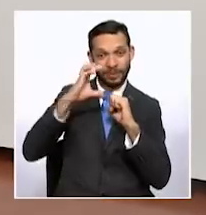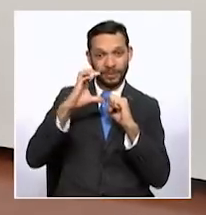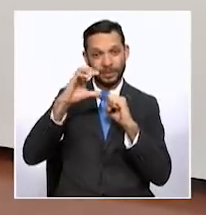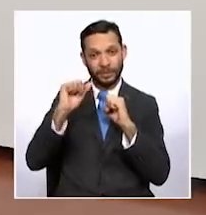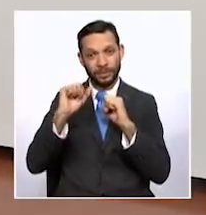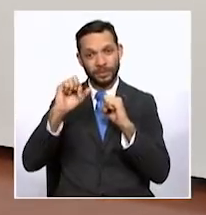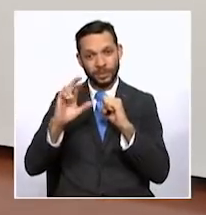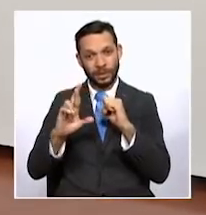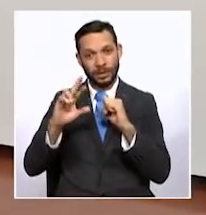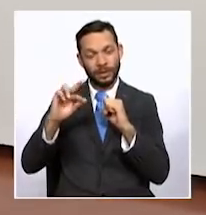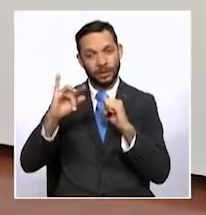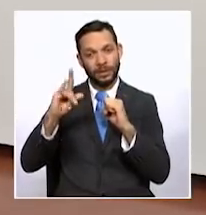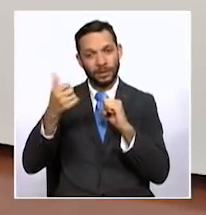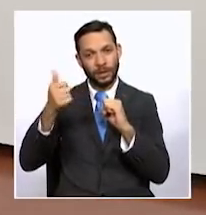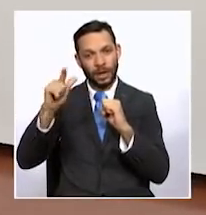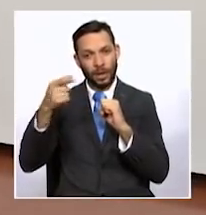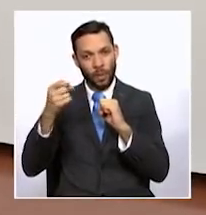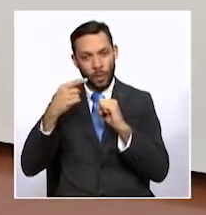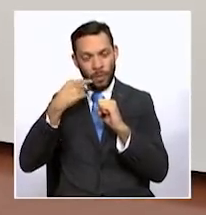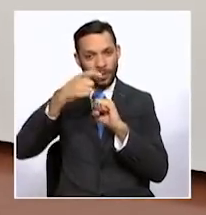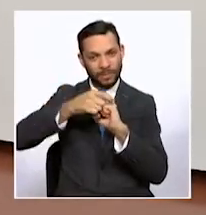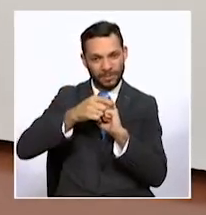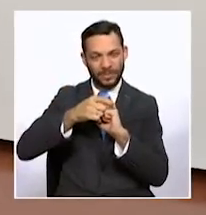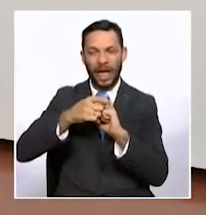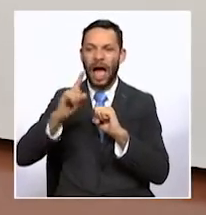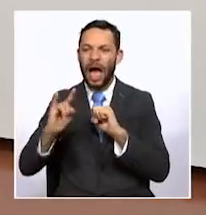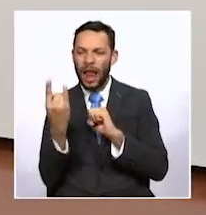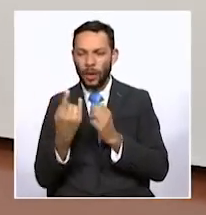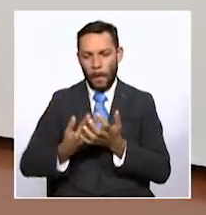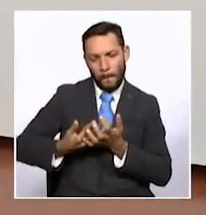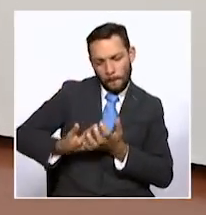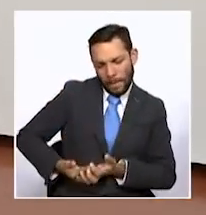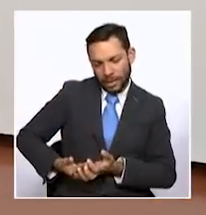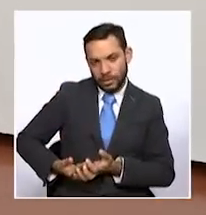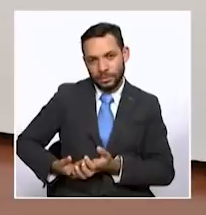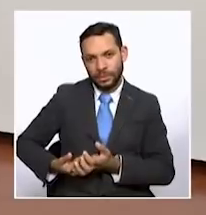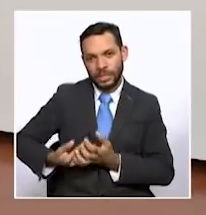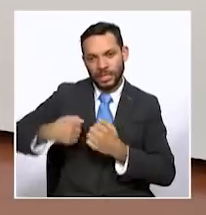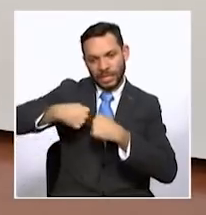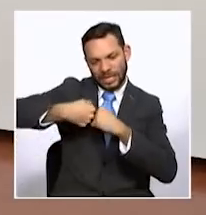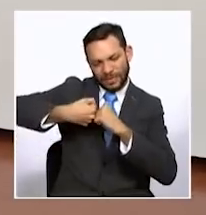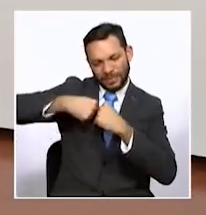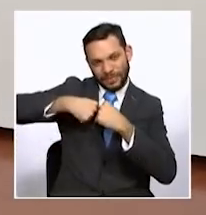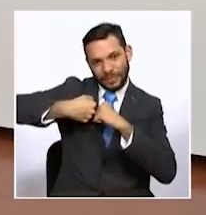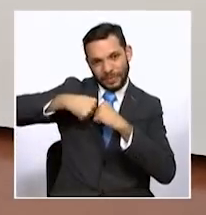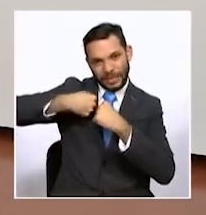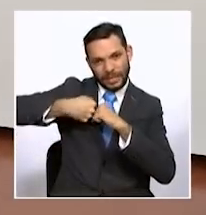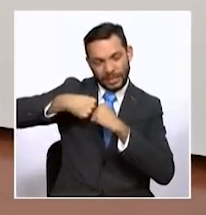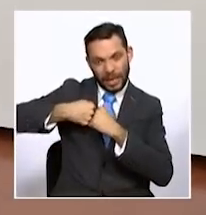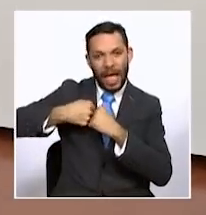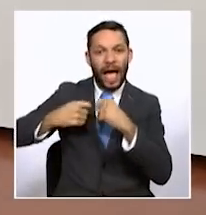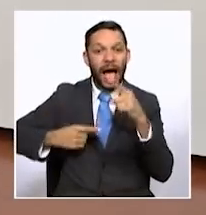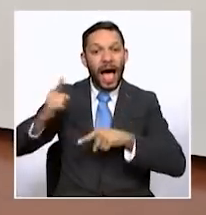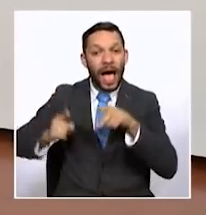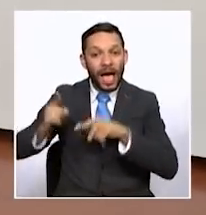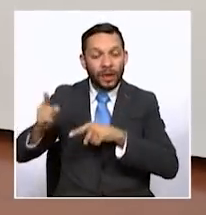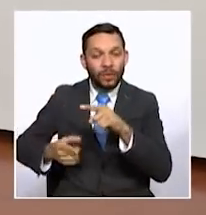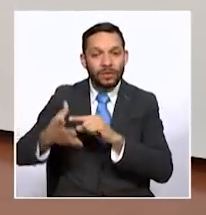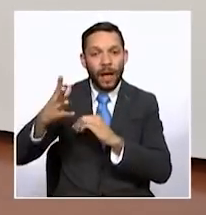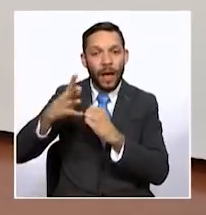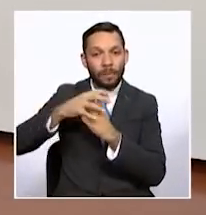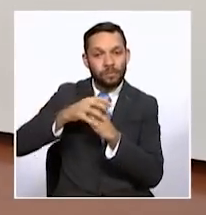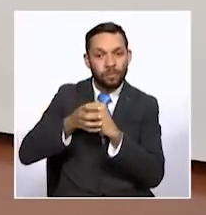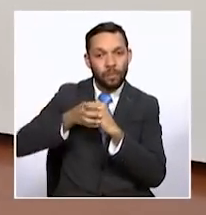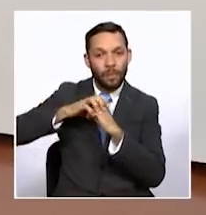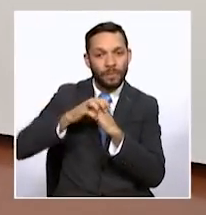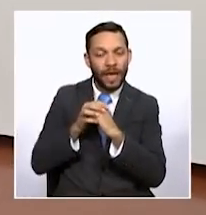la sobrecarga hace que ese sobrepeso aumente la fricción de las dos superficies articulares, y al aumentar esa fricción de las superficies